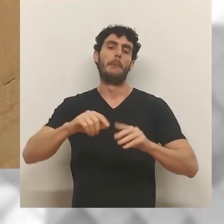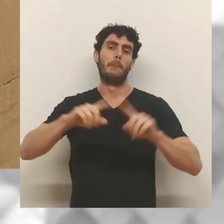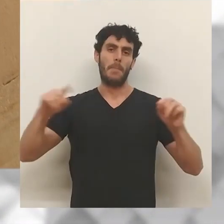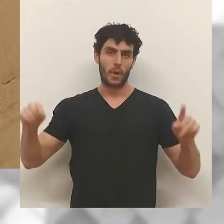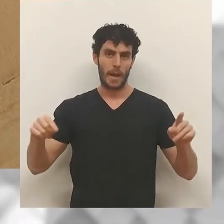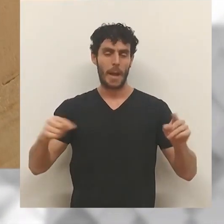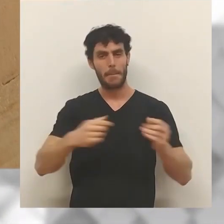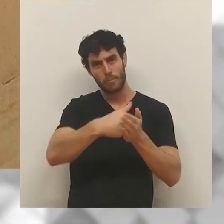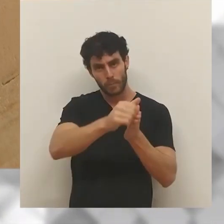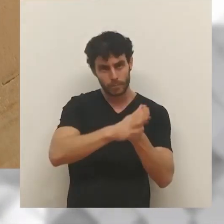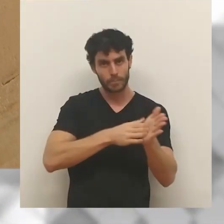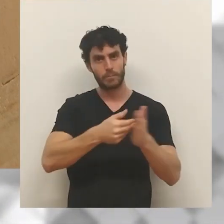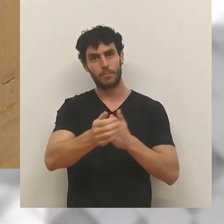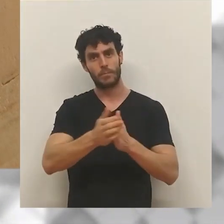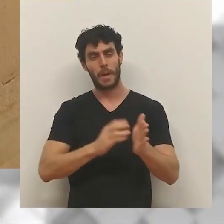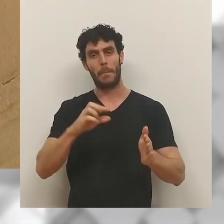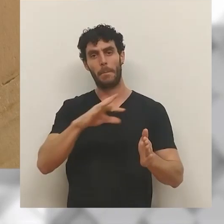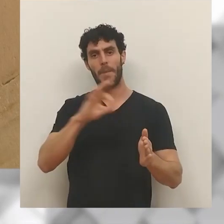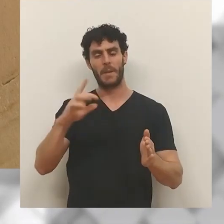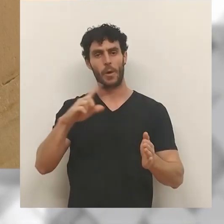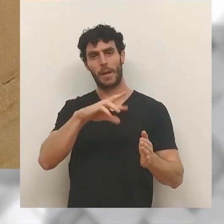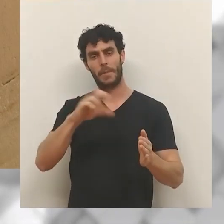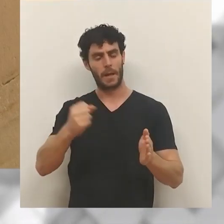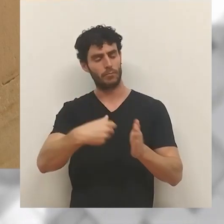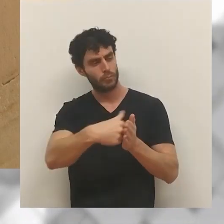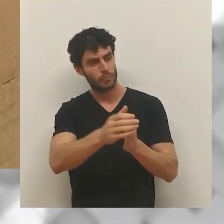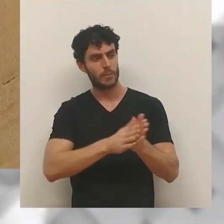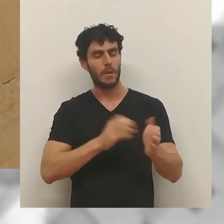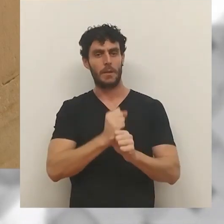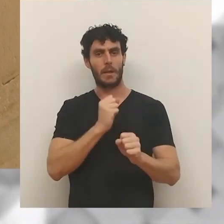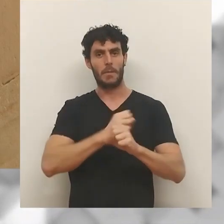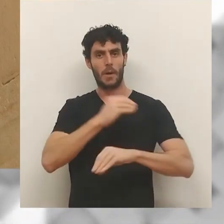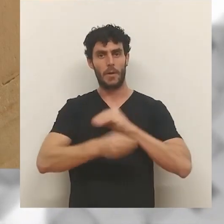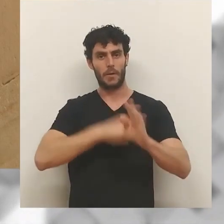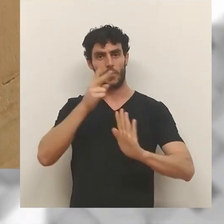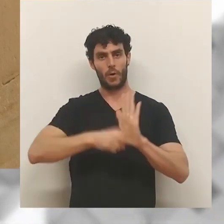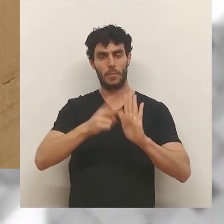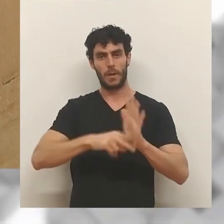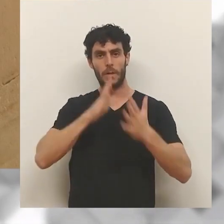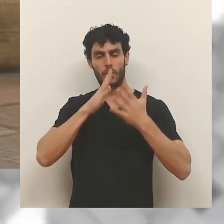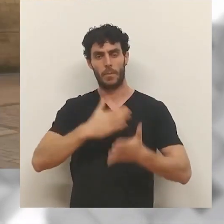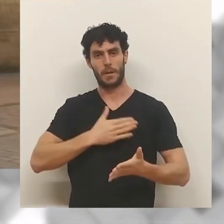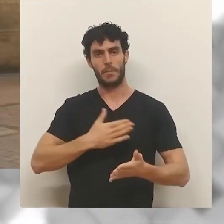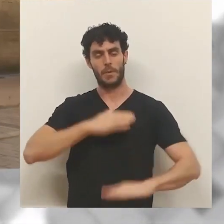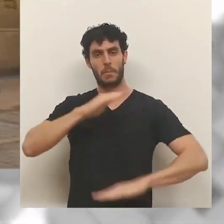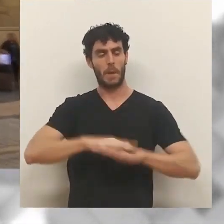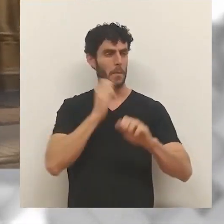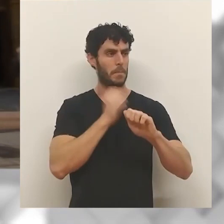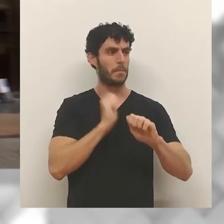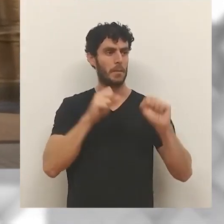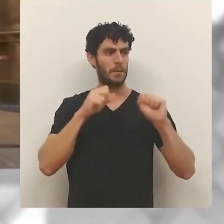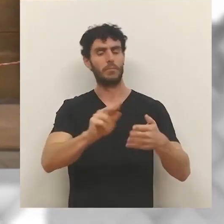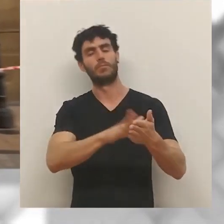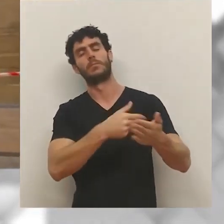zona que da a Portales se ha utilizado masilla para cubrir el nombre de José Antonio Primo de Rivera. Los trabajos se han realizado cumpliendo la normativa